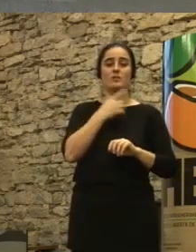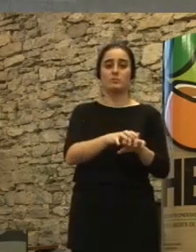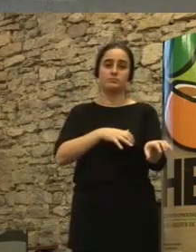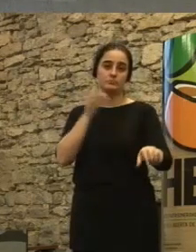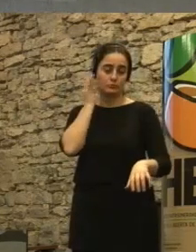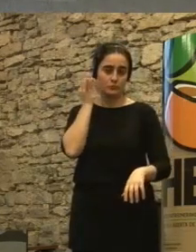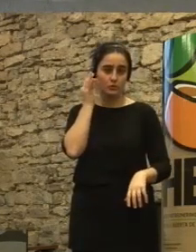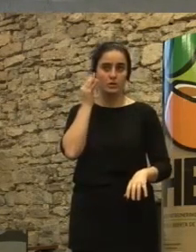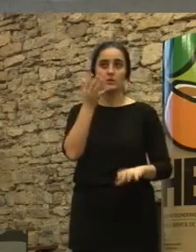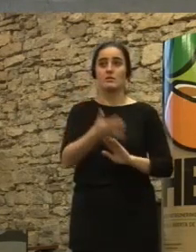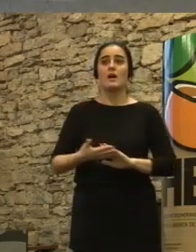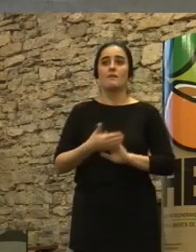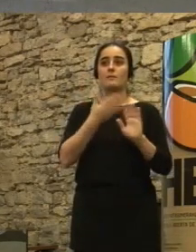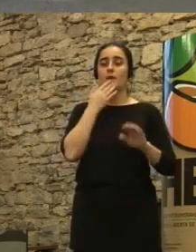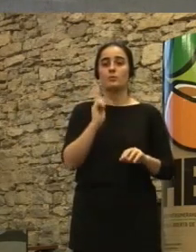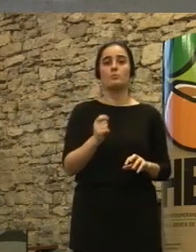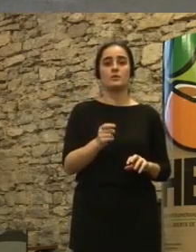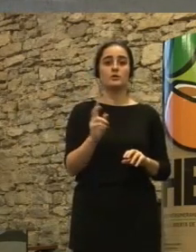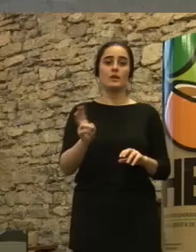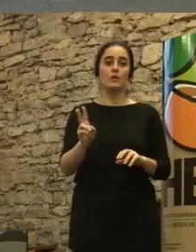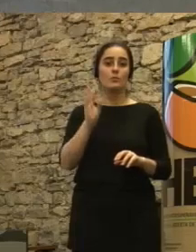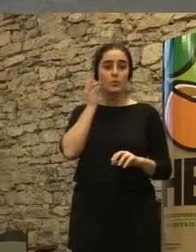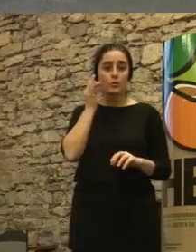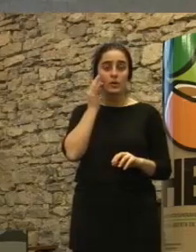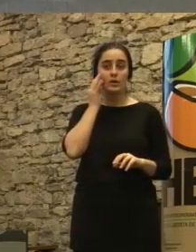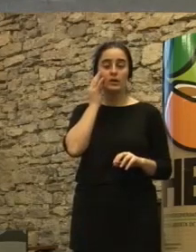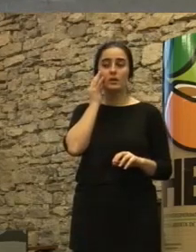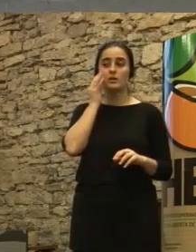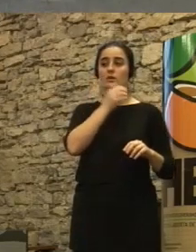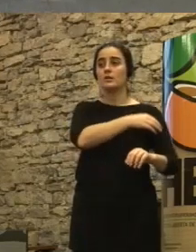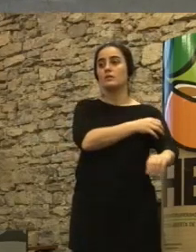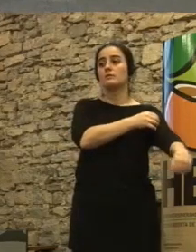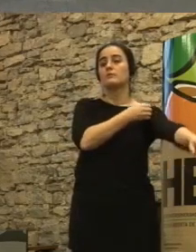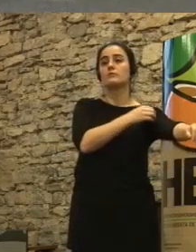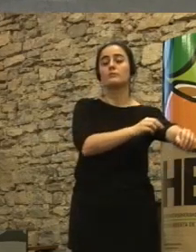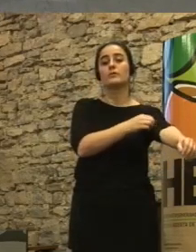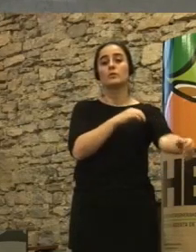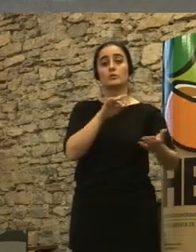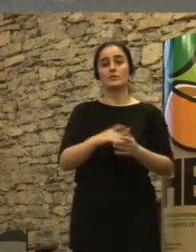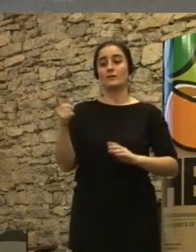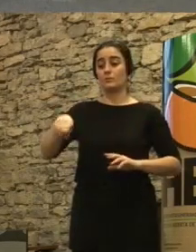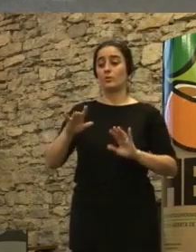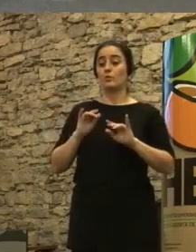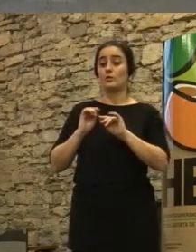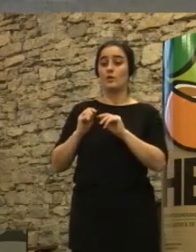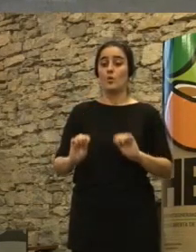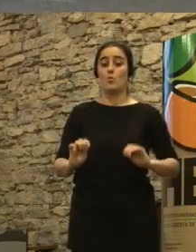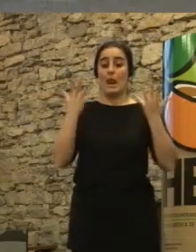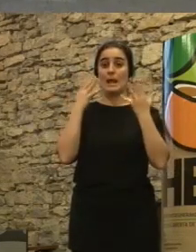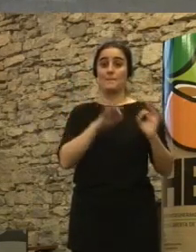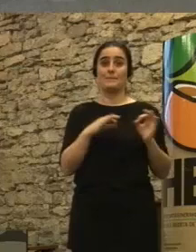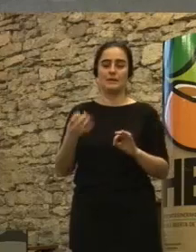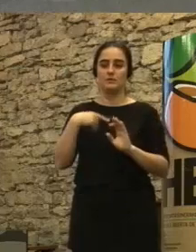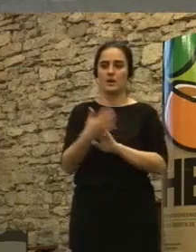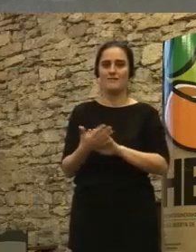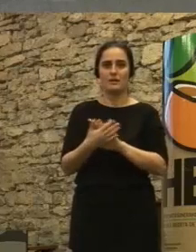de las pensiones de viudedad. Hablando con vosotros cuando estabais preparando la huelga y tuvimos una entrevista, me hablabais de los datos,